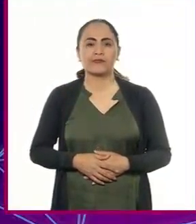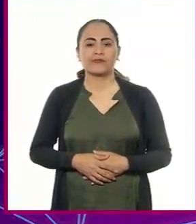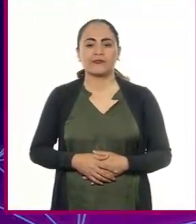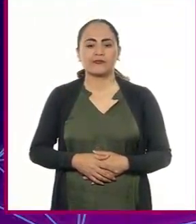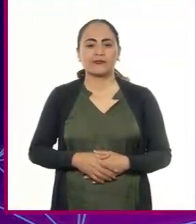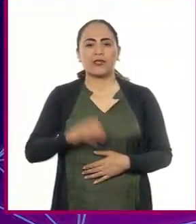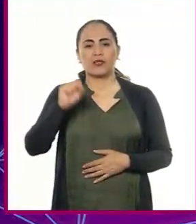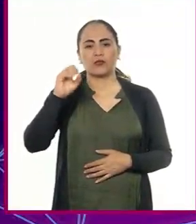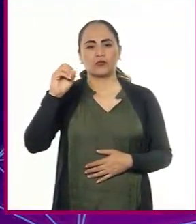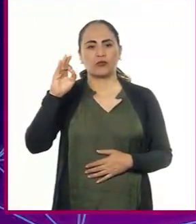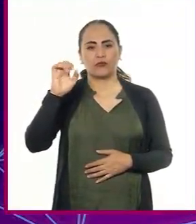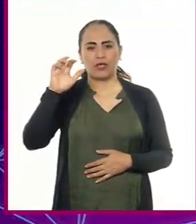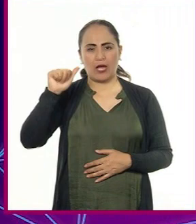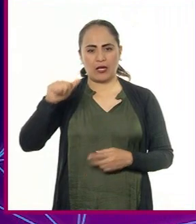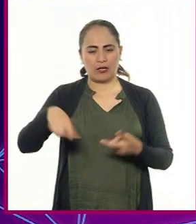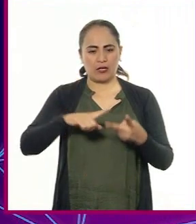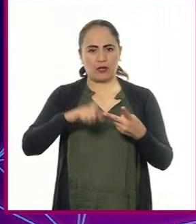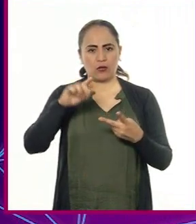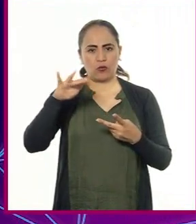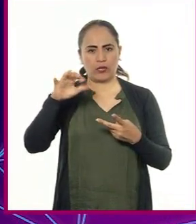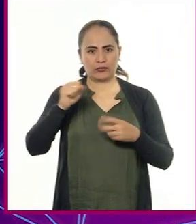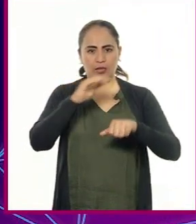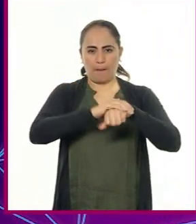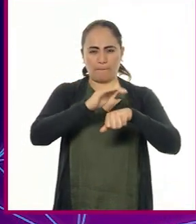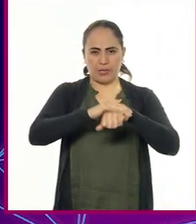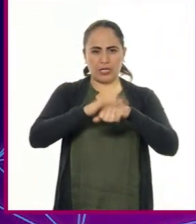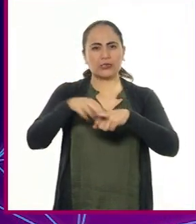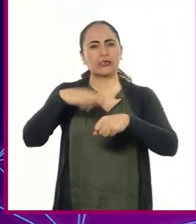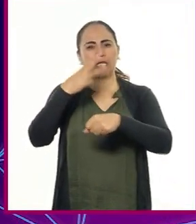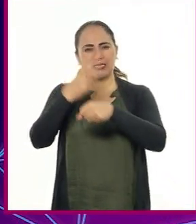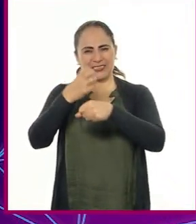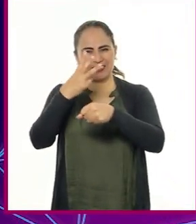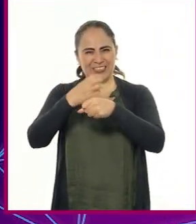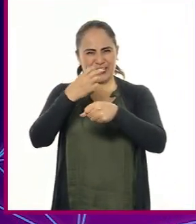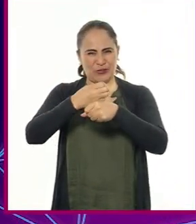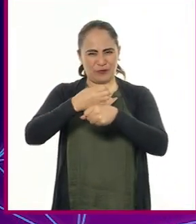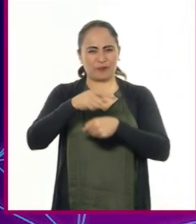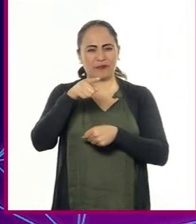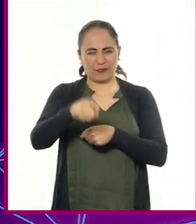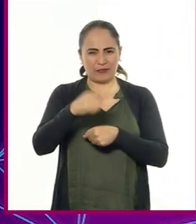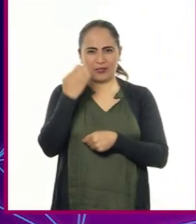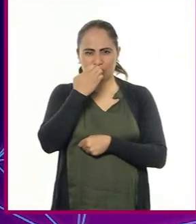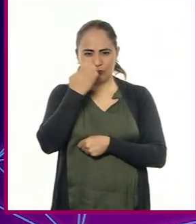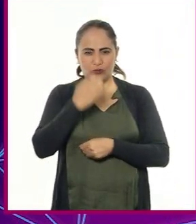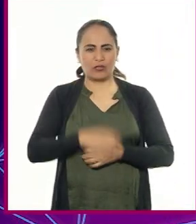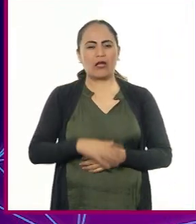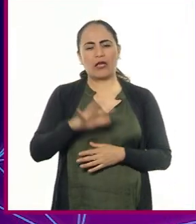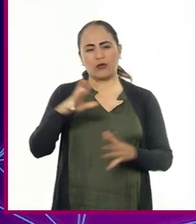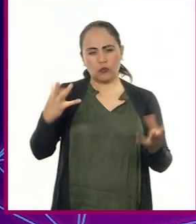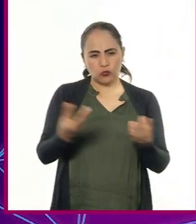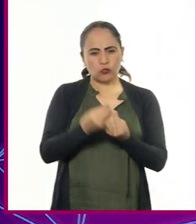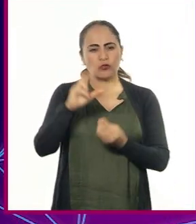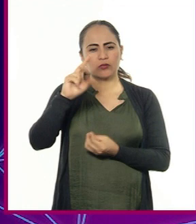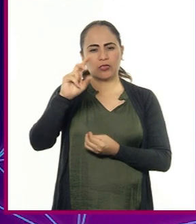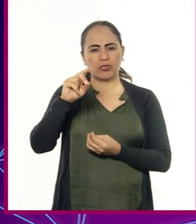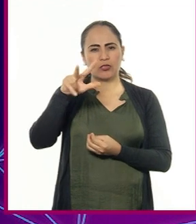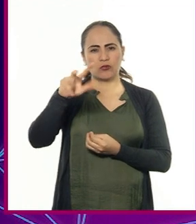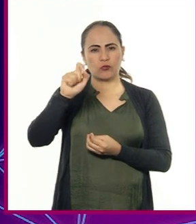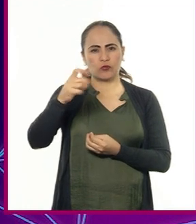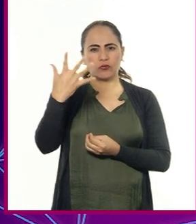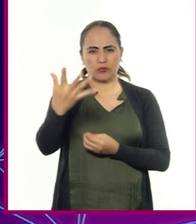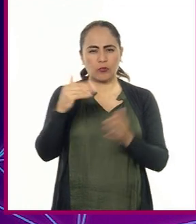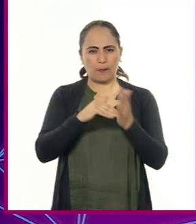Sofía y Luis son amigos. Están en tercero de primaria. Ellos forman parte de los 38.5 millones de niñas,